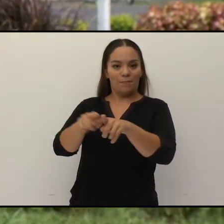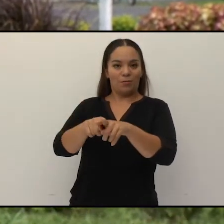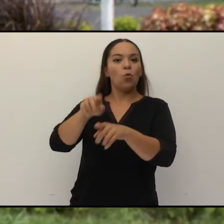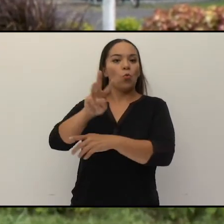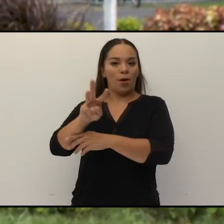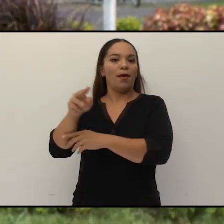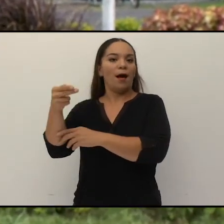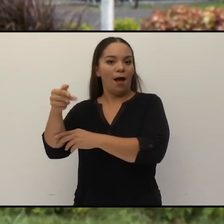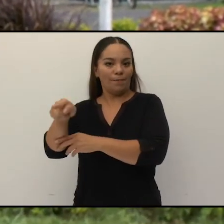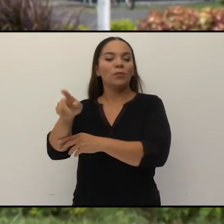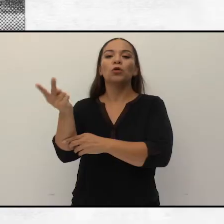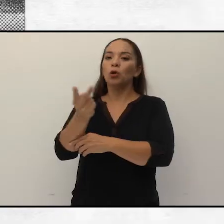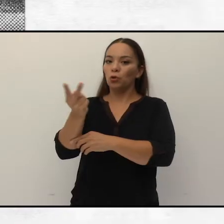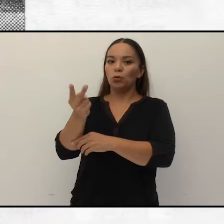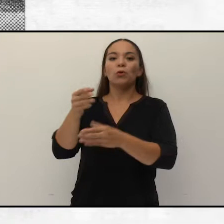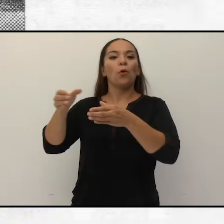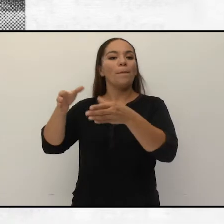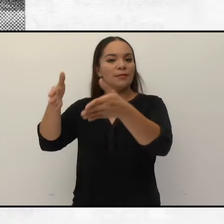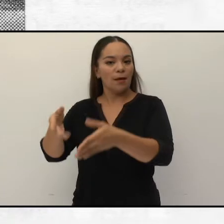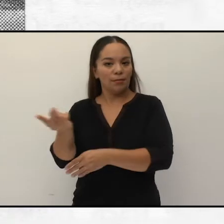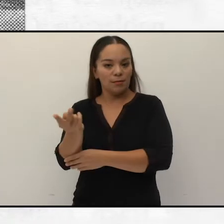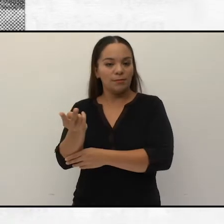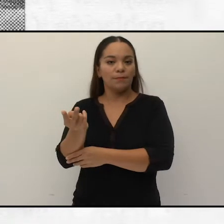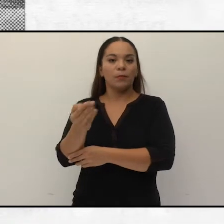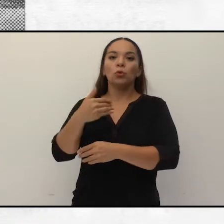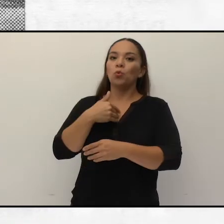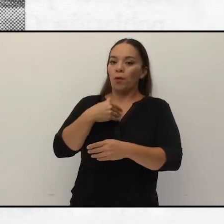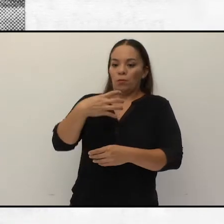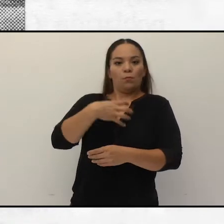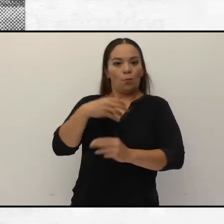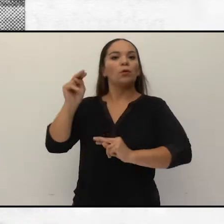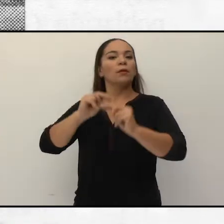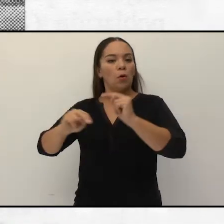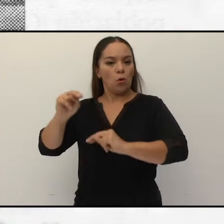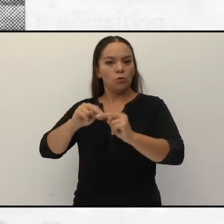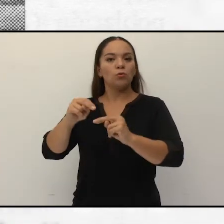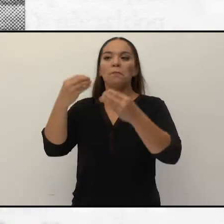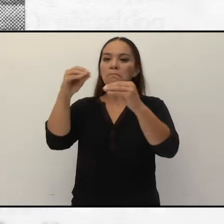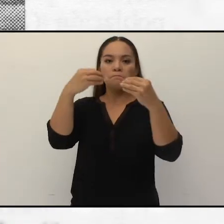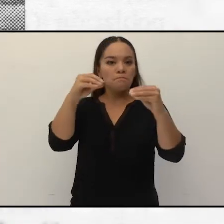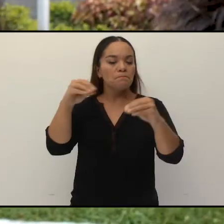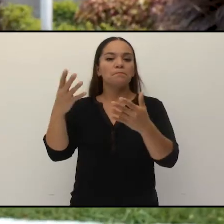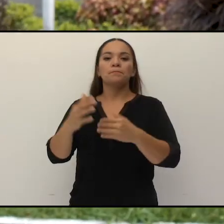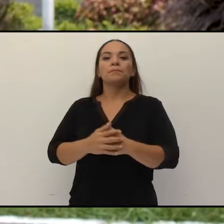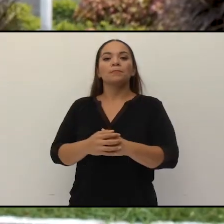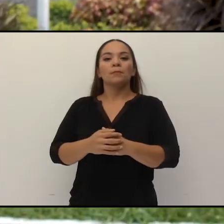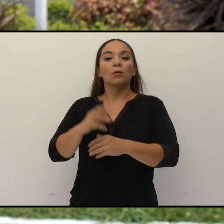su hermano, don William Allen, fueron comerciantes, tuvieron almacén de